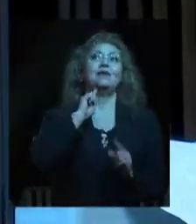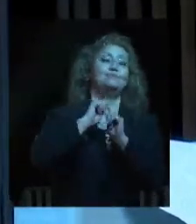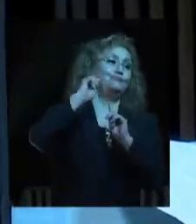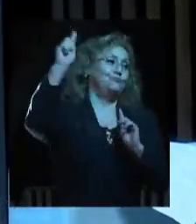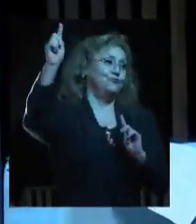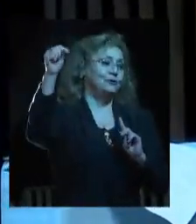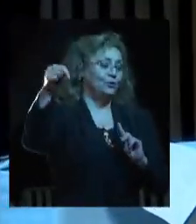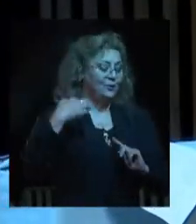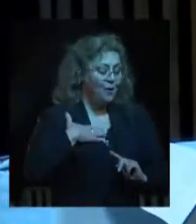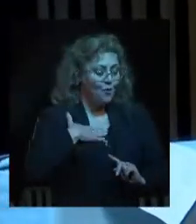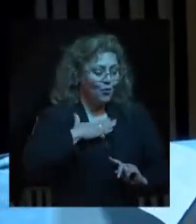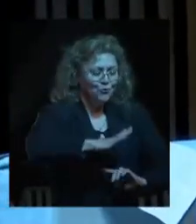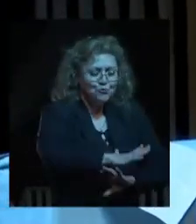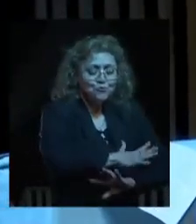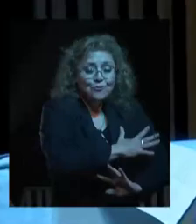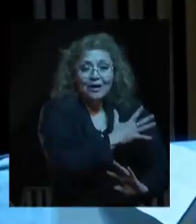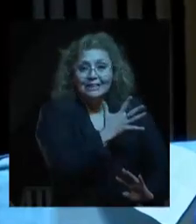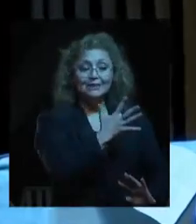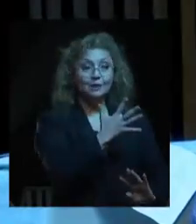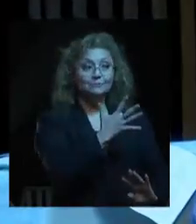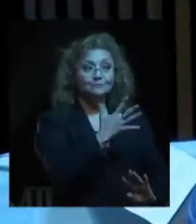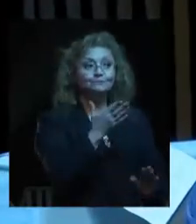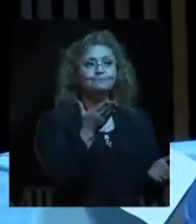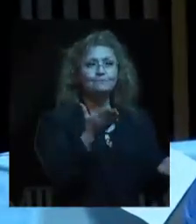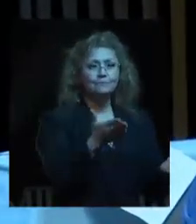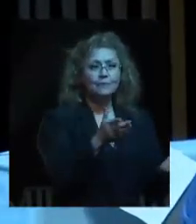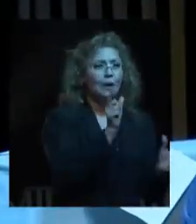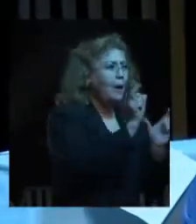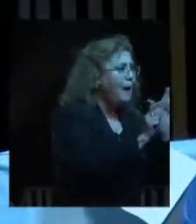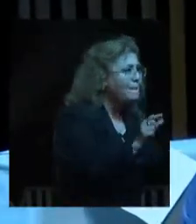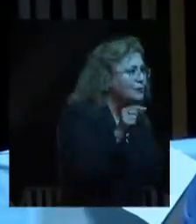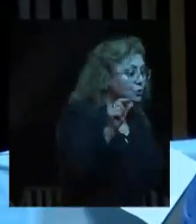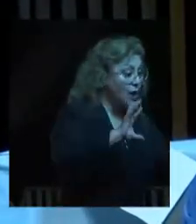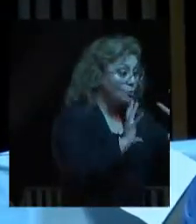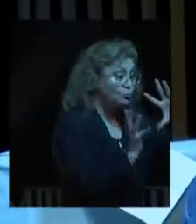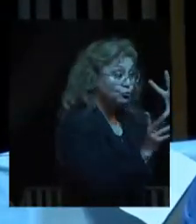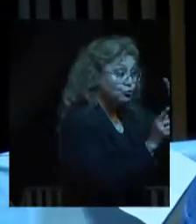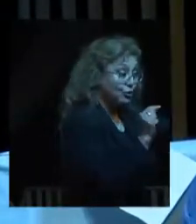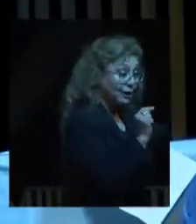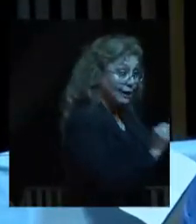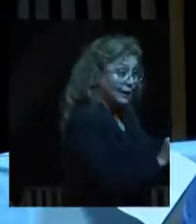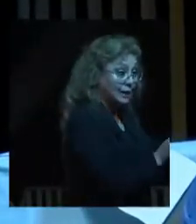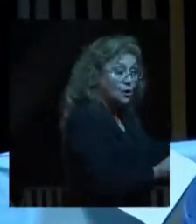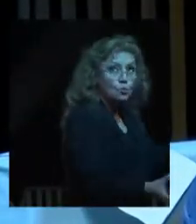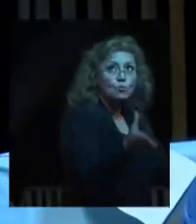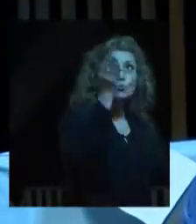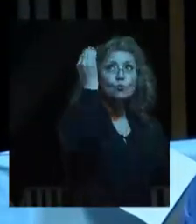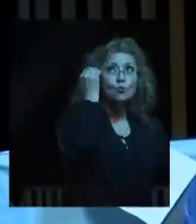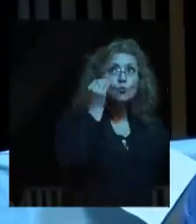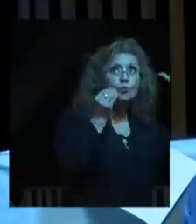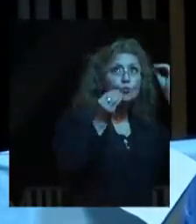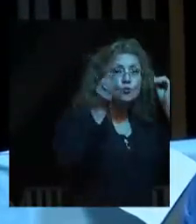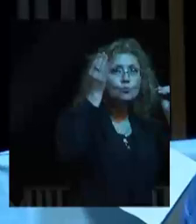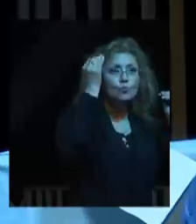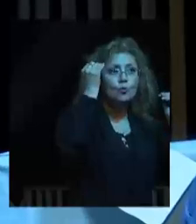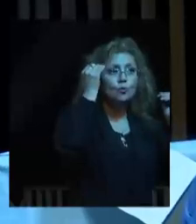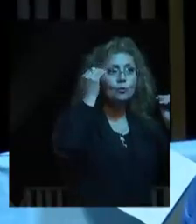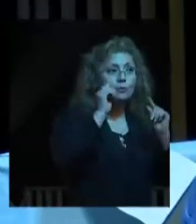lo que me emociona es lo que la humanidad acá en la Tierra va a aprender de los